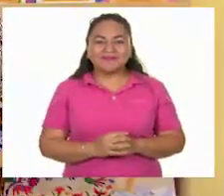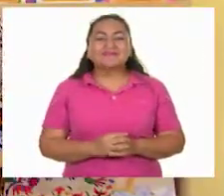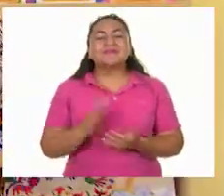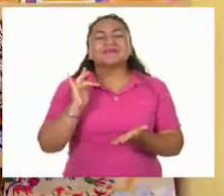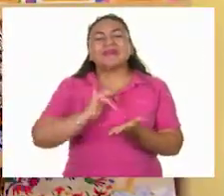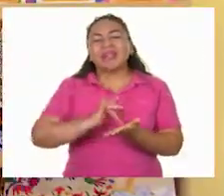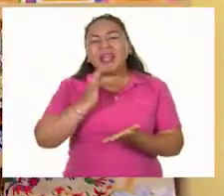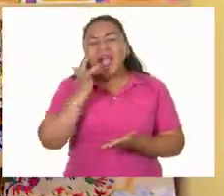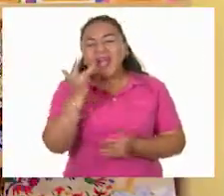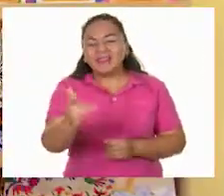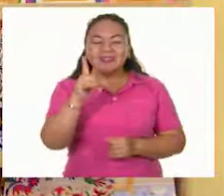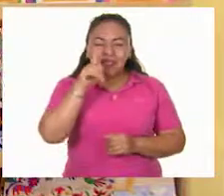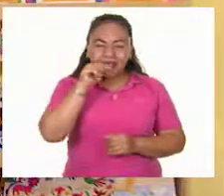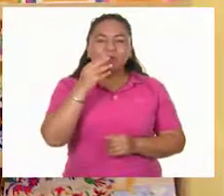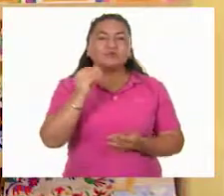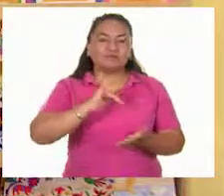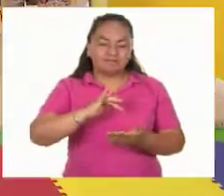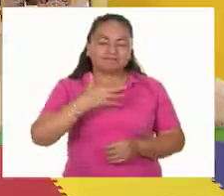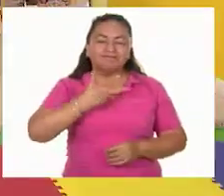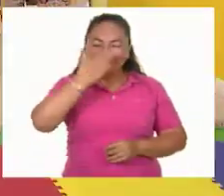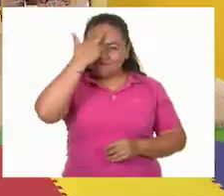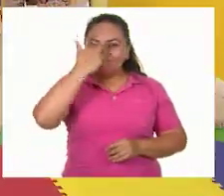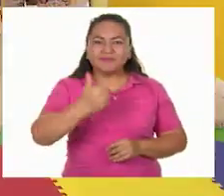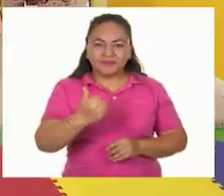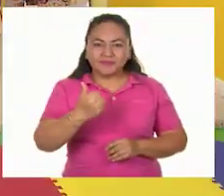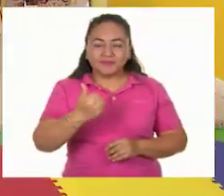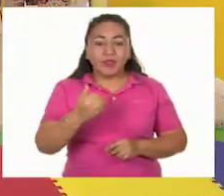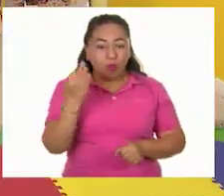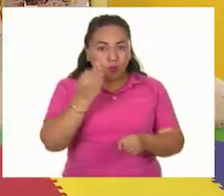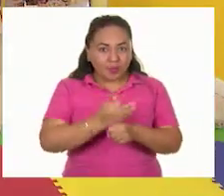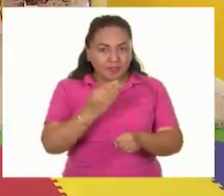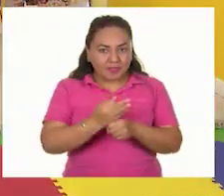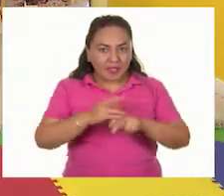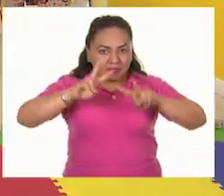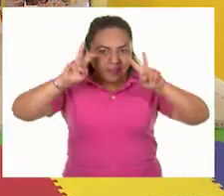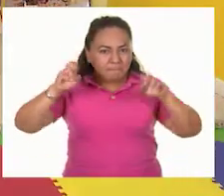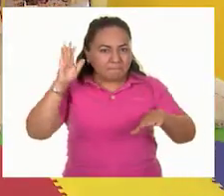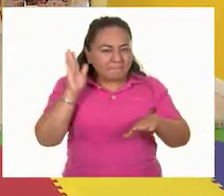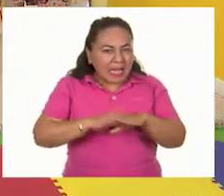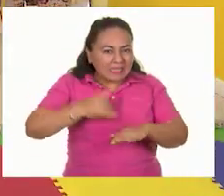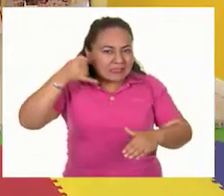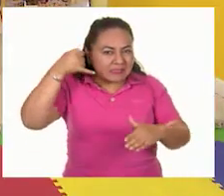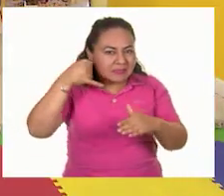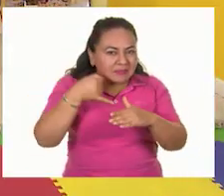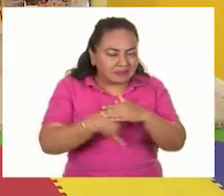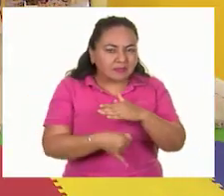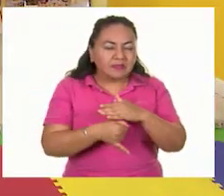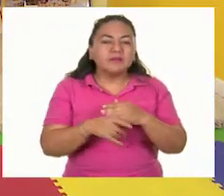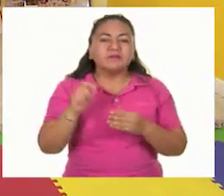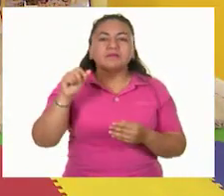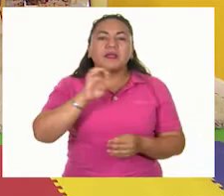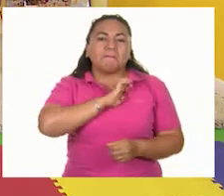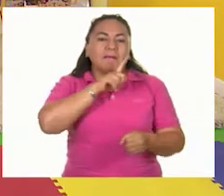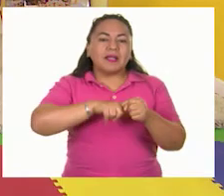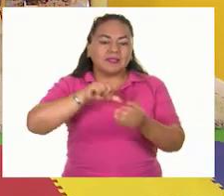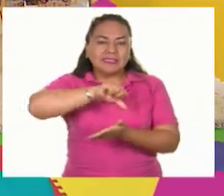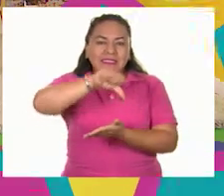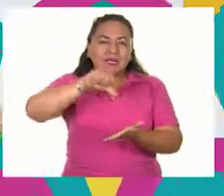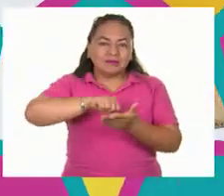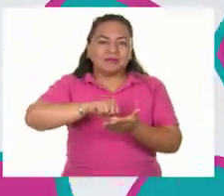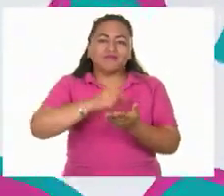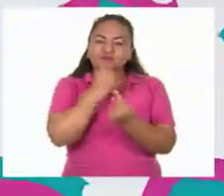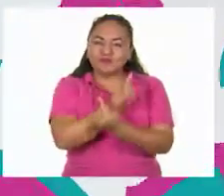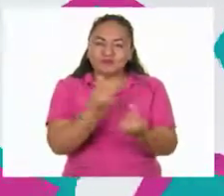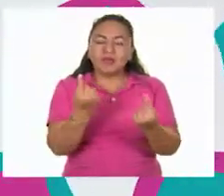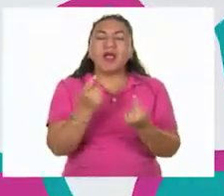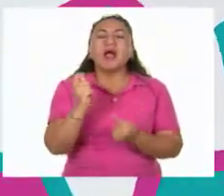Gracias, don Leopoldo, tiene mucha razón. Y para profundizar en el tema, un especialista de un centro de atención infantil nos habla